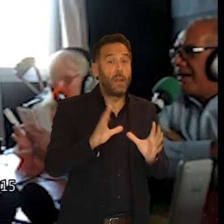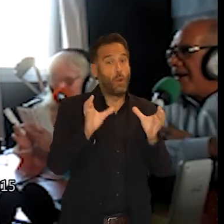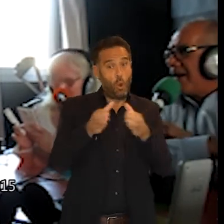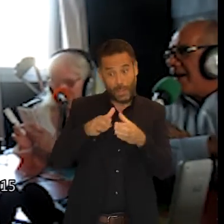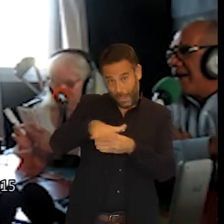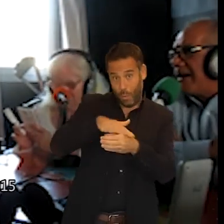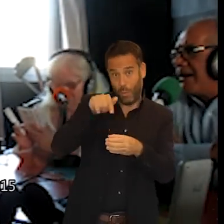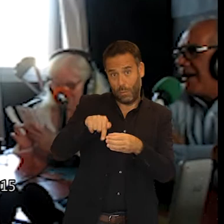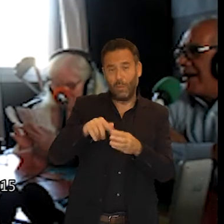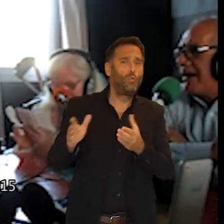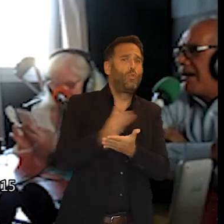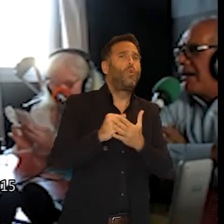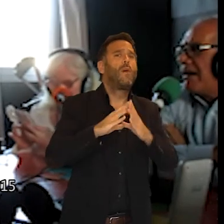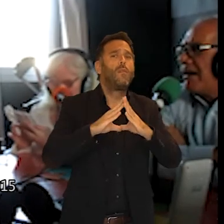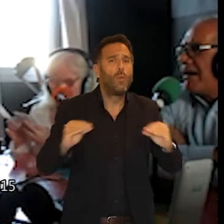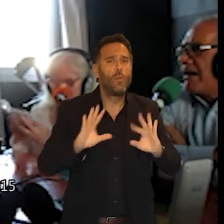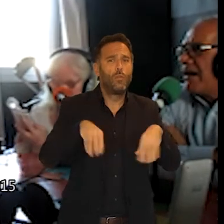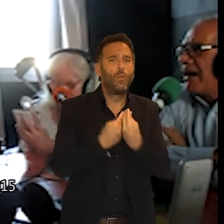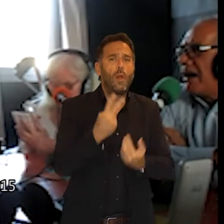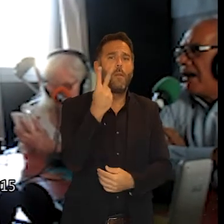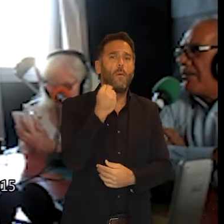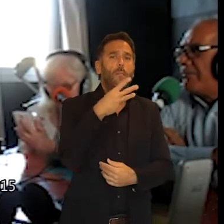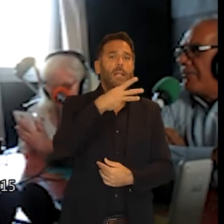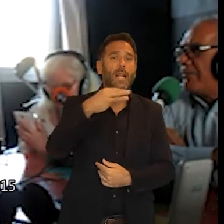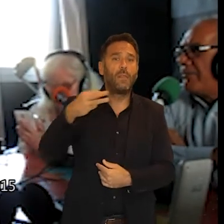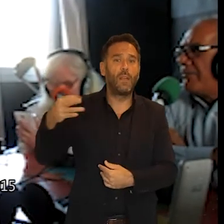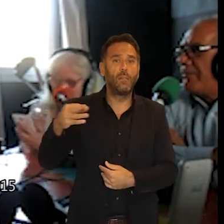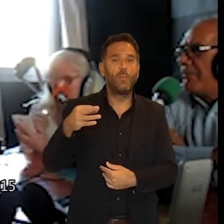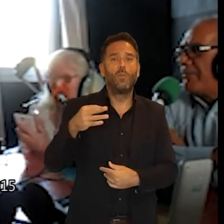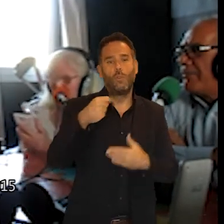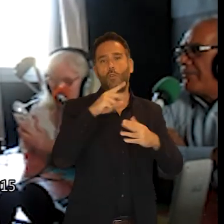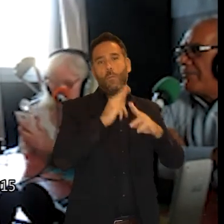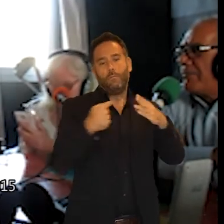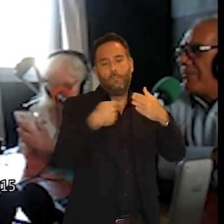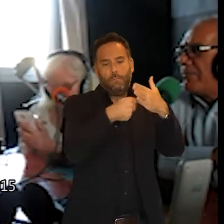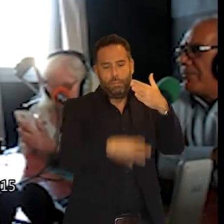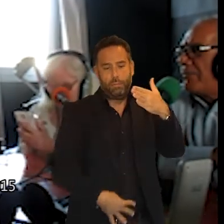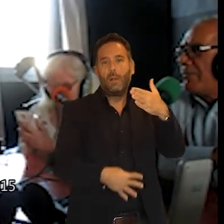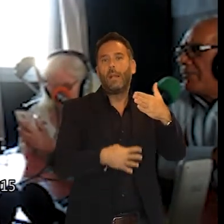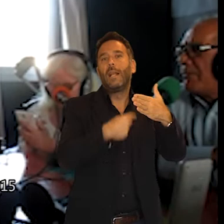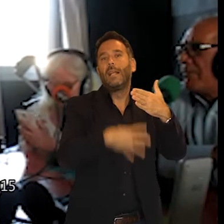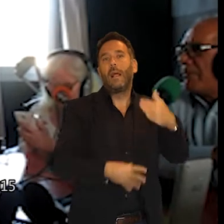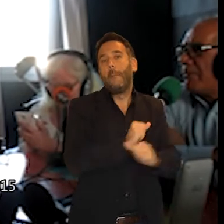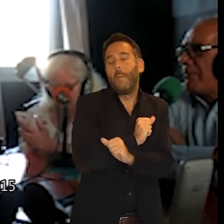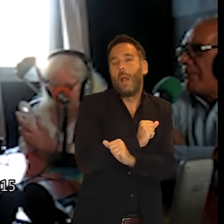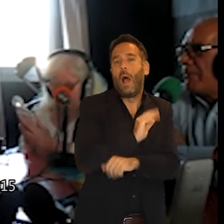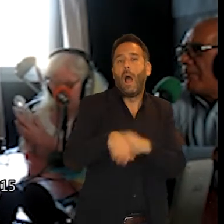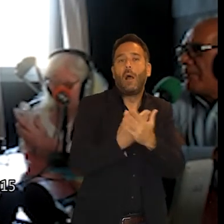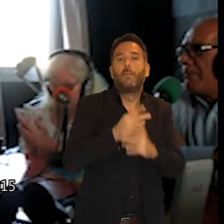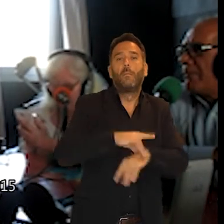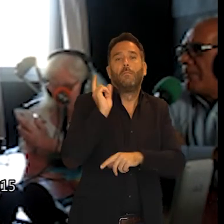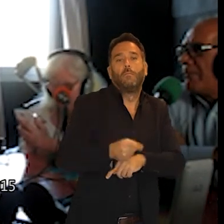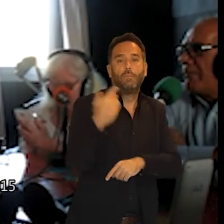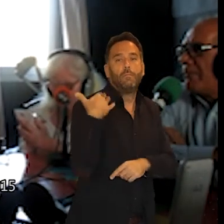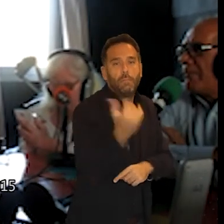toda Andalucía, hay más de 2.300 menores en lista de espera para poder ser atendidos en los Centros de Atención Infantil Temprana,